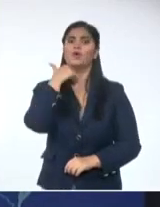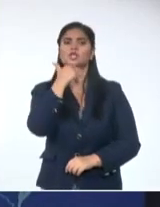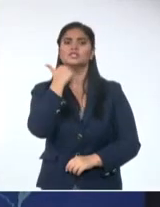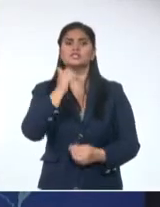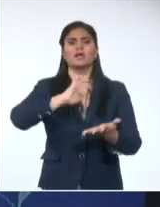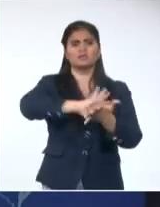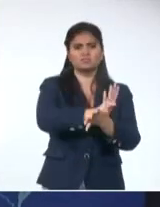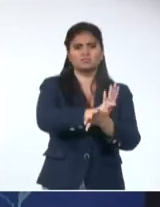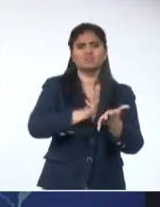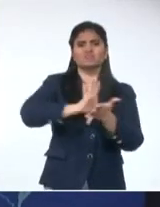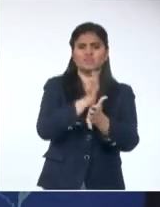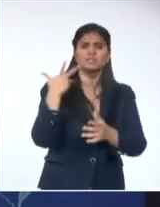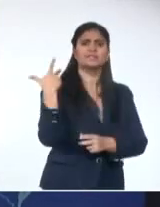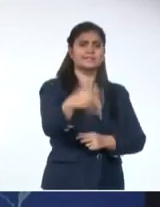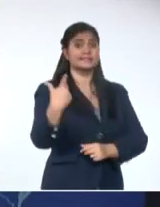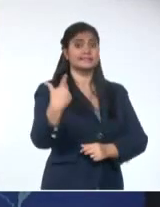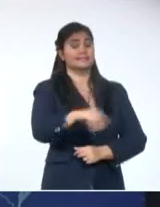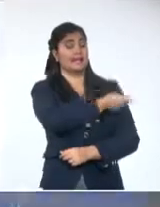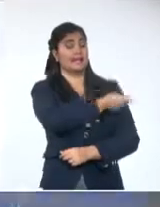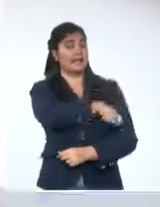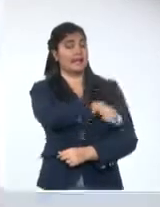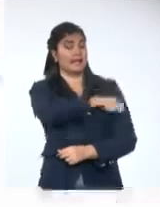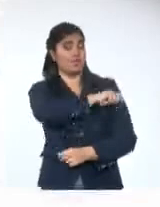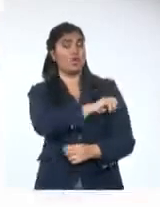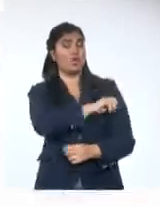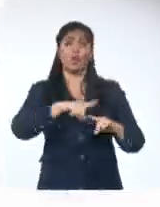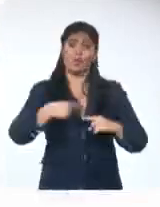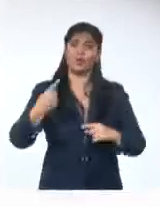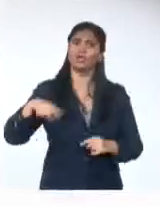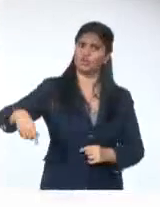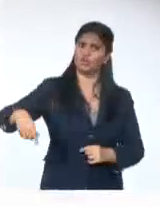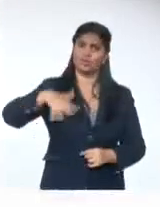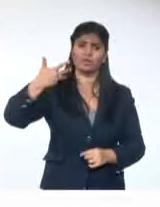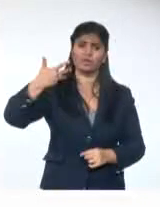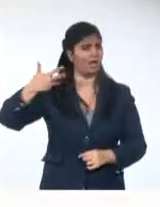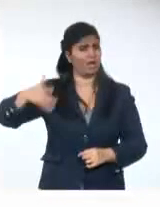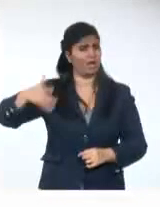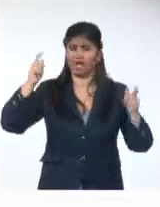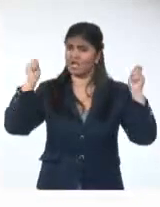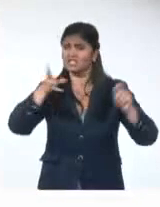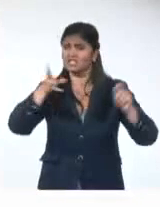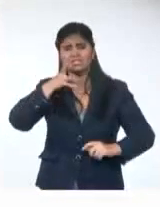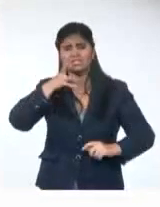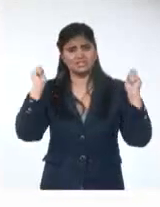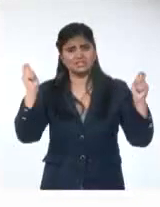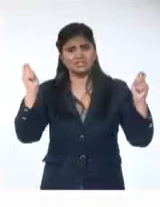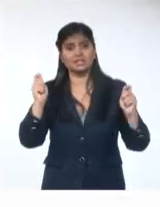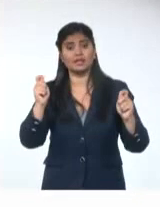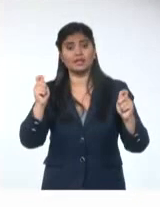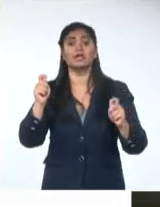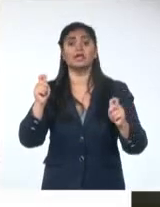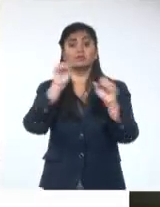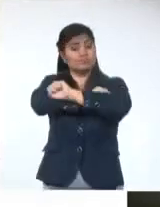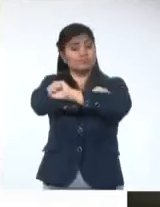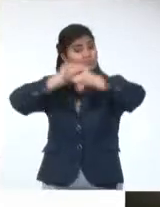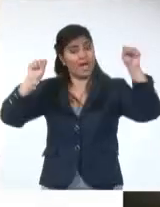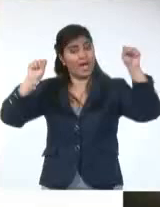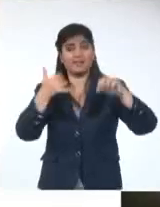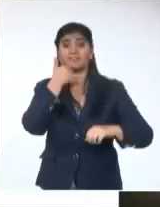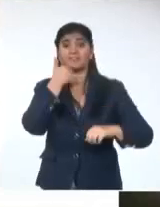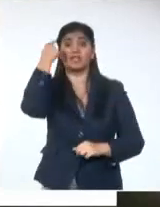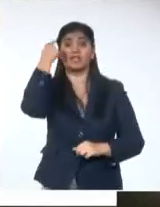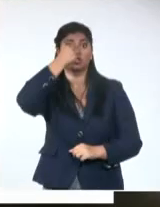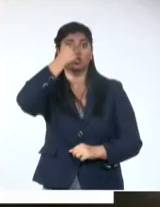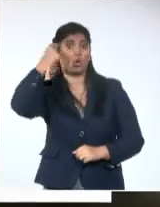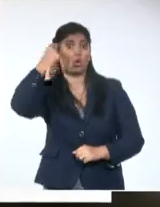en el departamento de puno Se presume que los disparos al aire y el lanzamiento de las bombas lacrimógenas desde helicópteros sucedieron